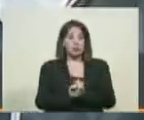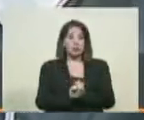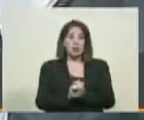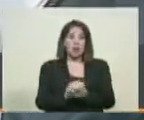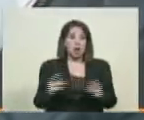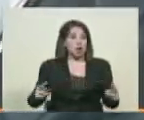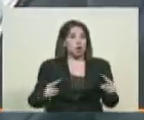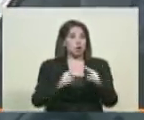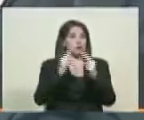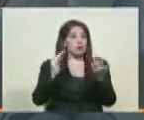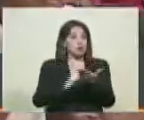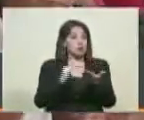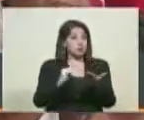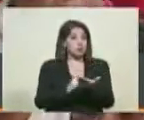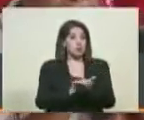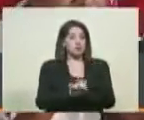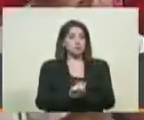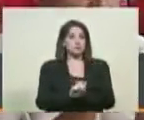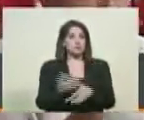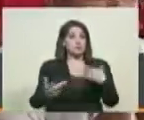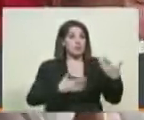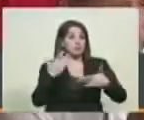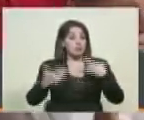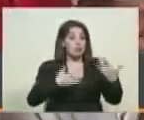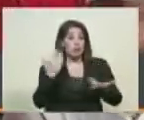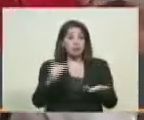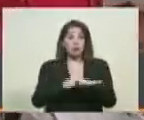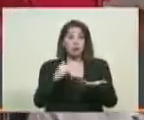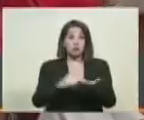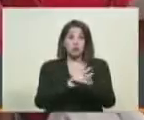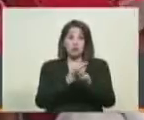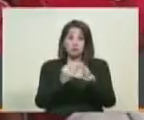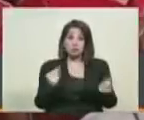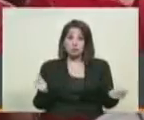encontrar soluciones, activar soluciones.